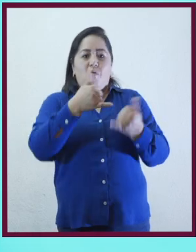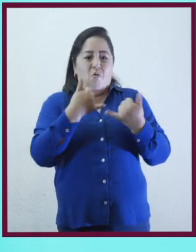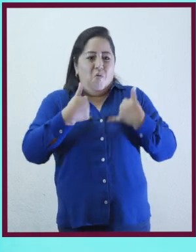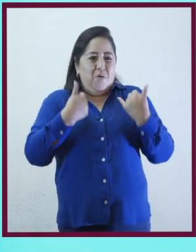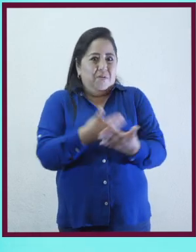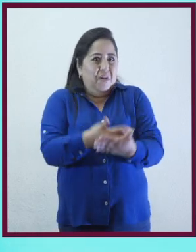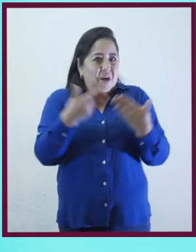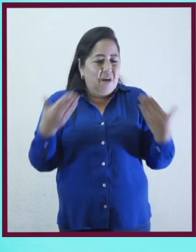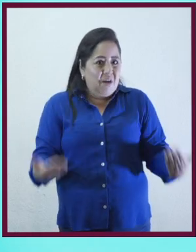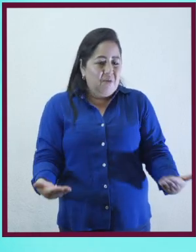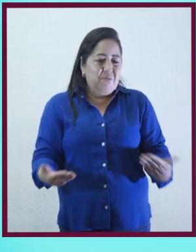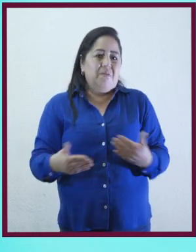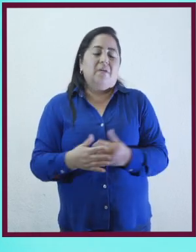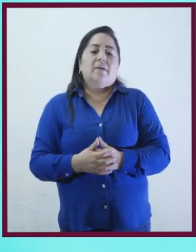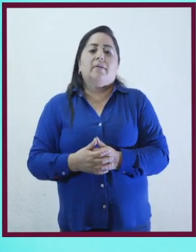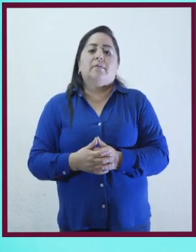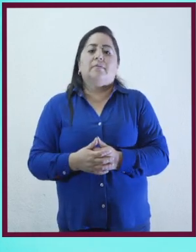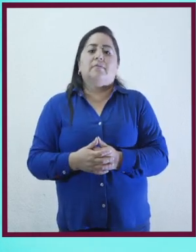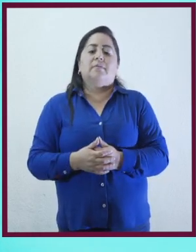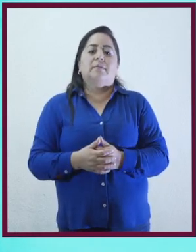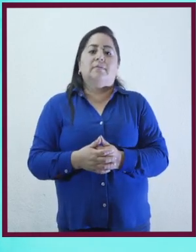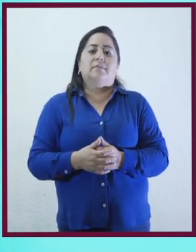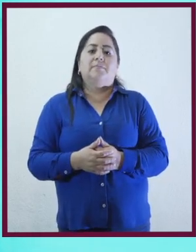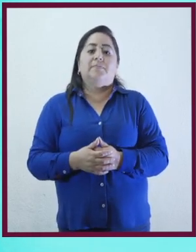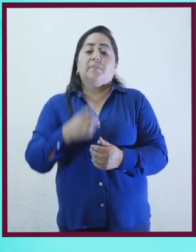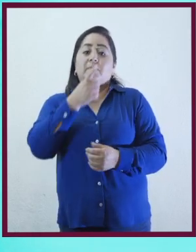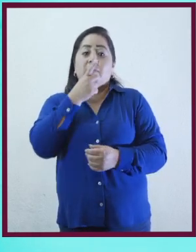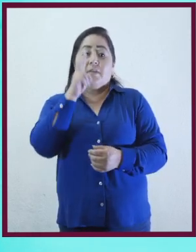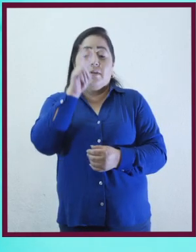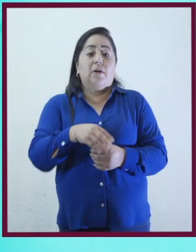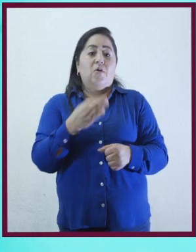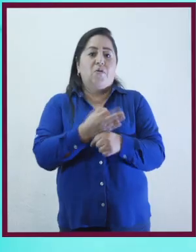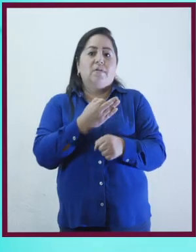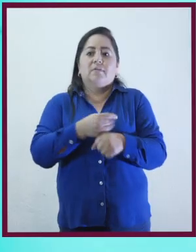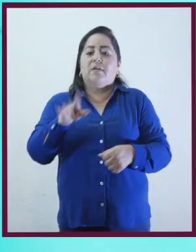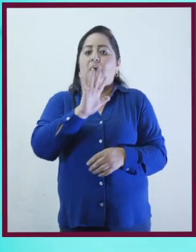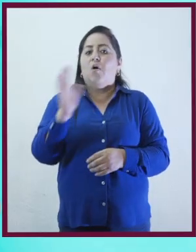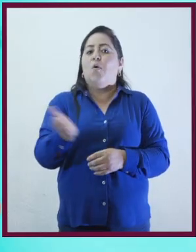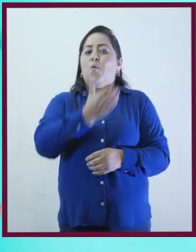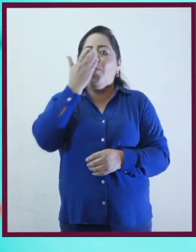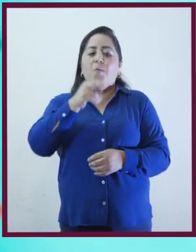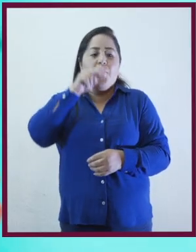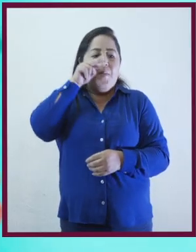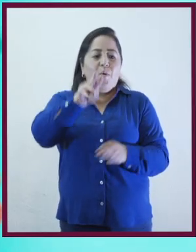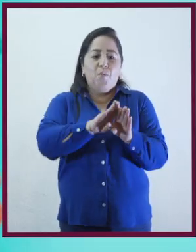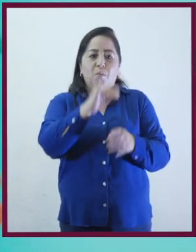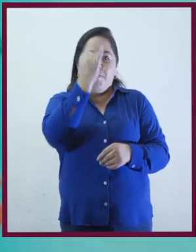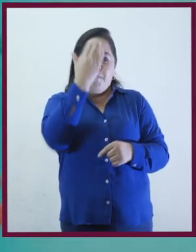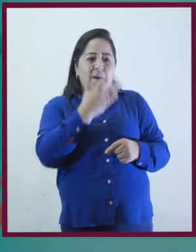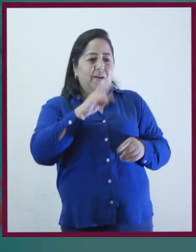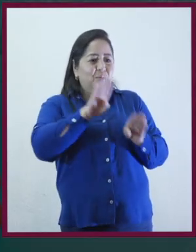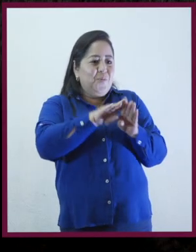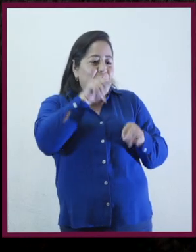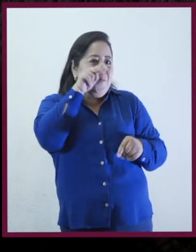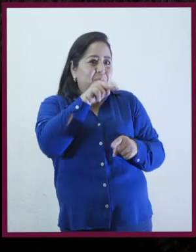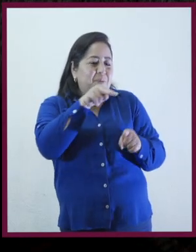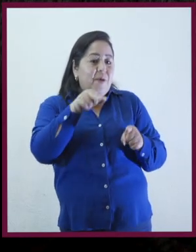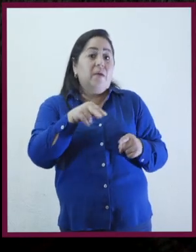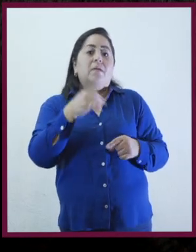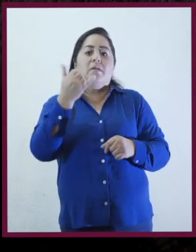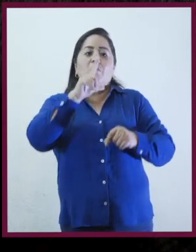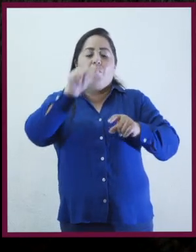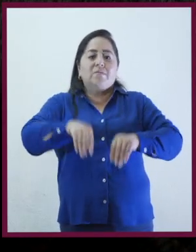hoy que están mucho más acostumbrados a ver su imagen reproducida